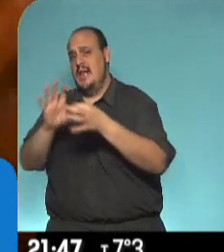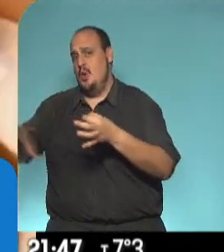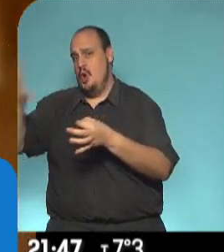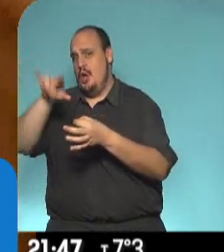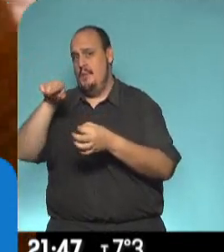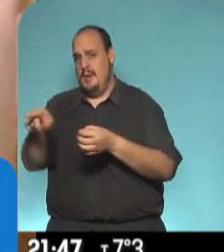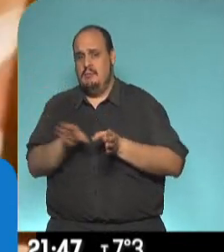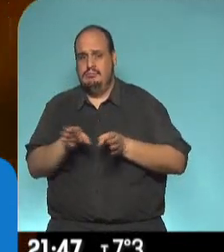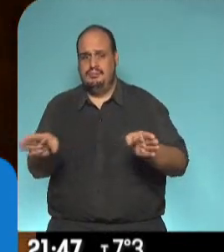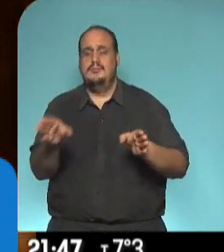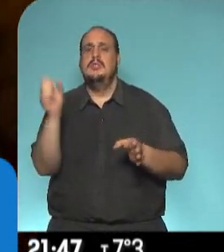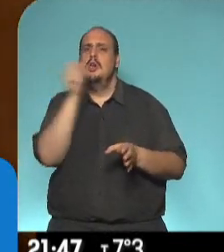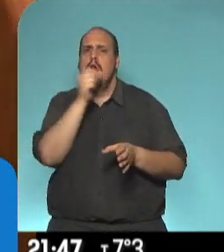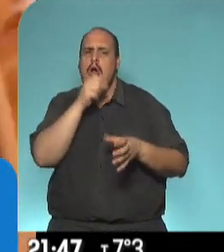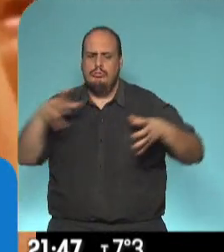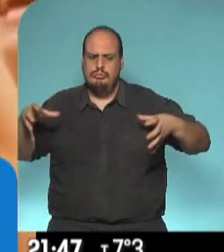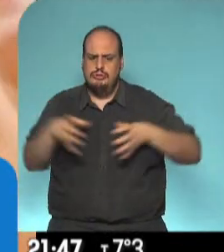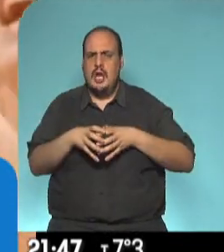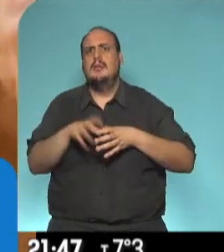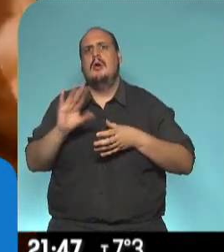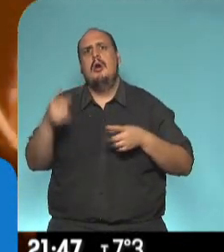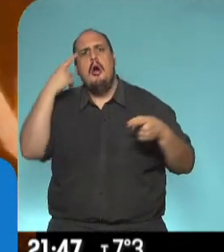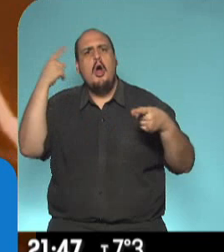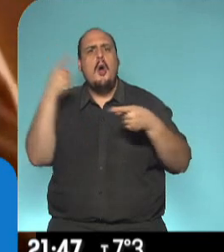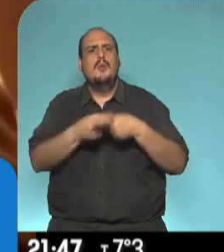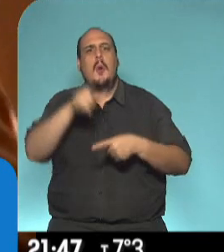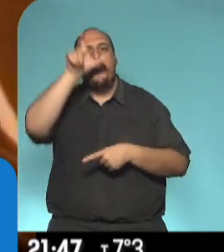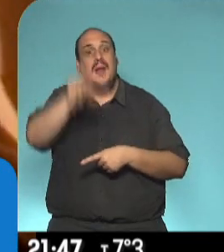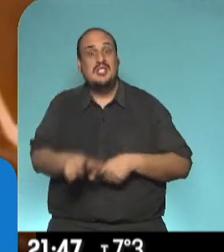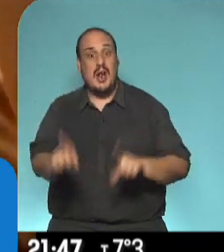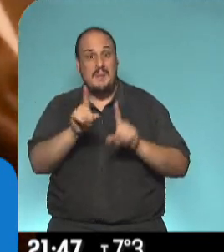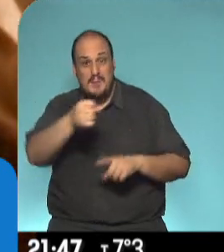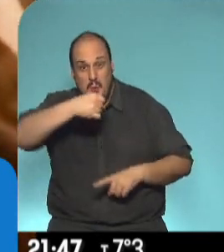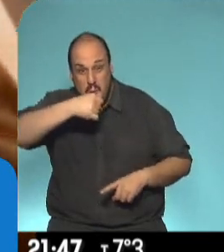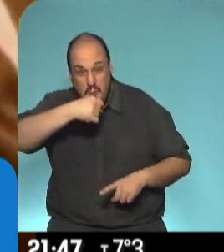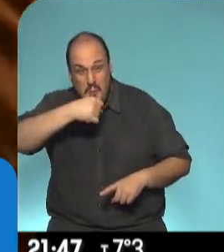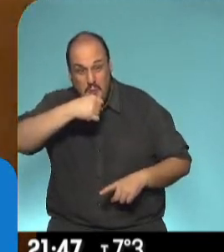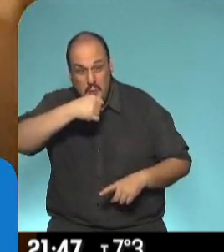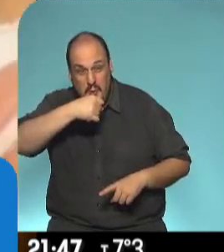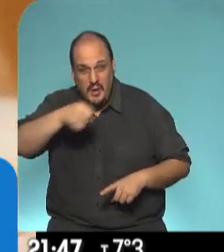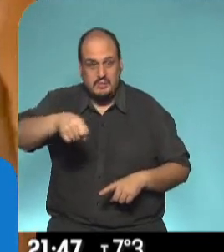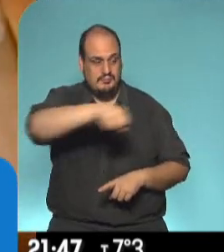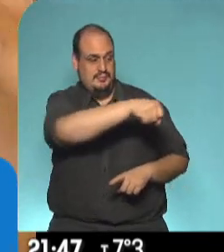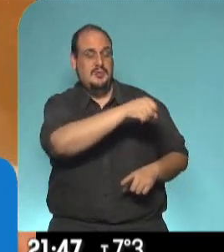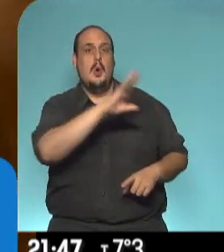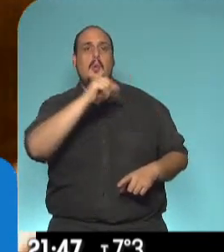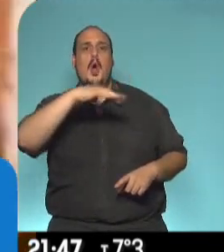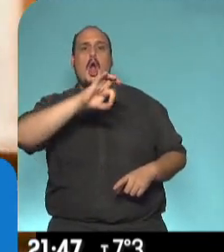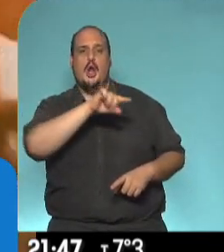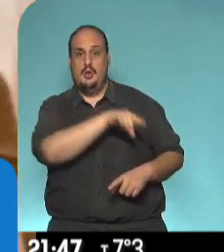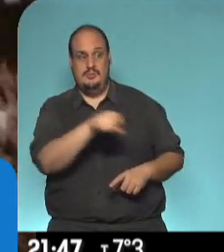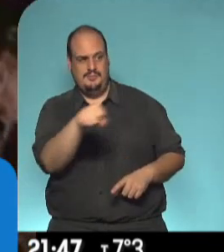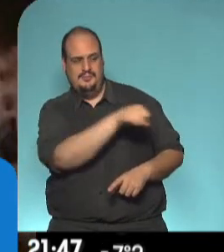Estamos hablando de un concierto que partió de la buena voluntad de ese hombre que vemos ahí sosteniendo el micrófono hacia Bono, que es Bob Geldof, quien